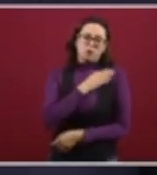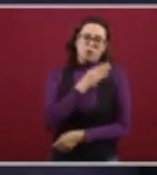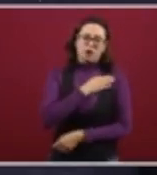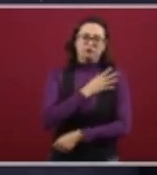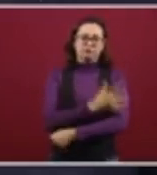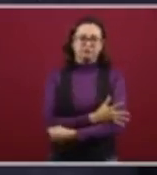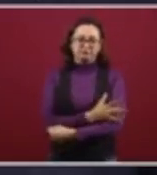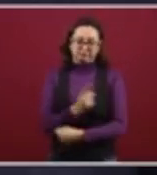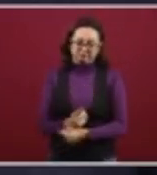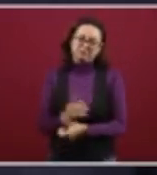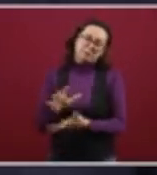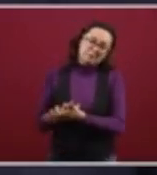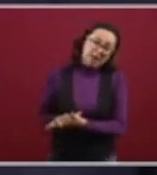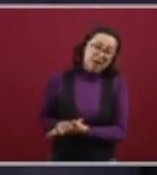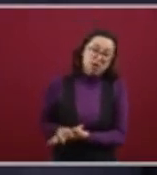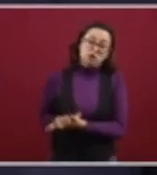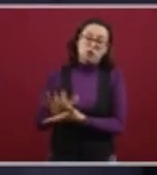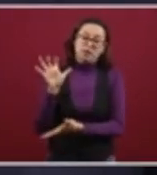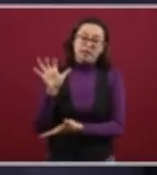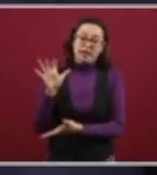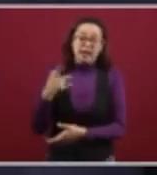honesto, pero